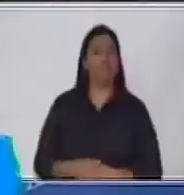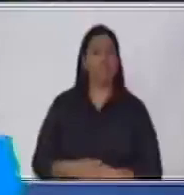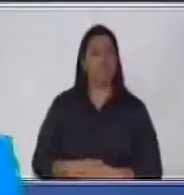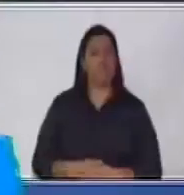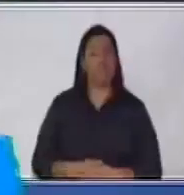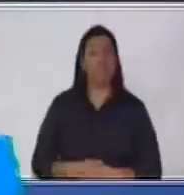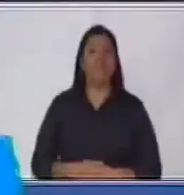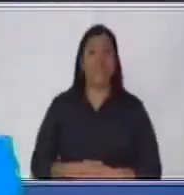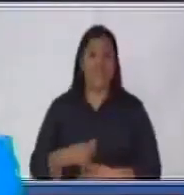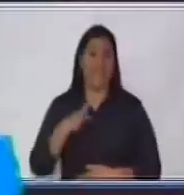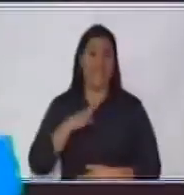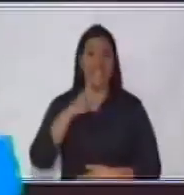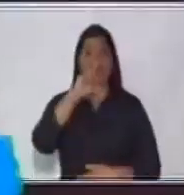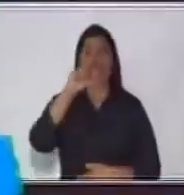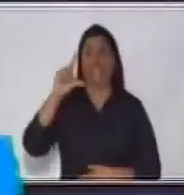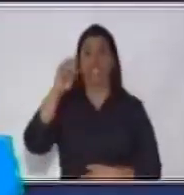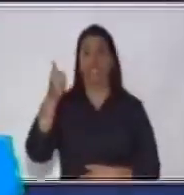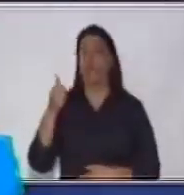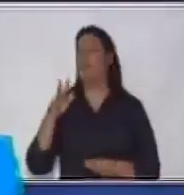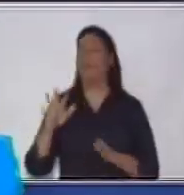Contiene la sílaba ya.